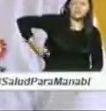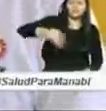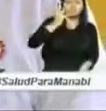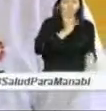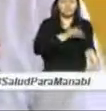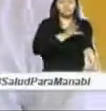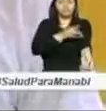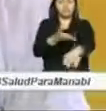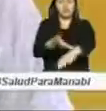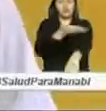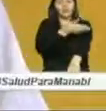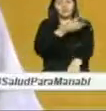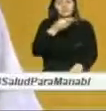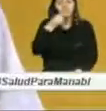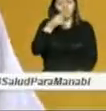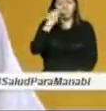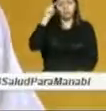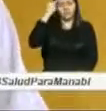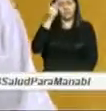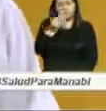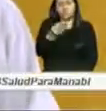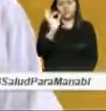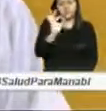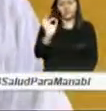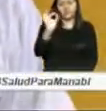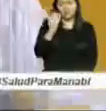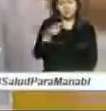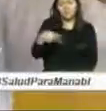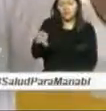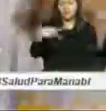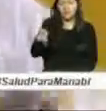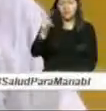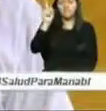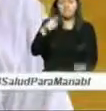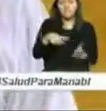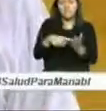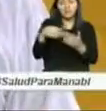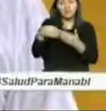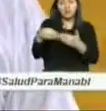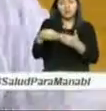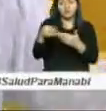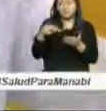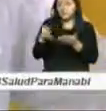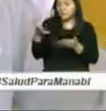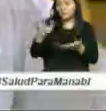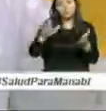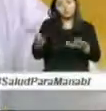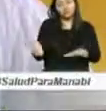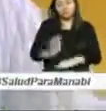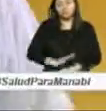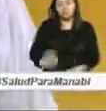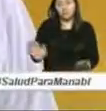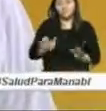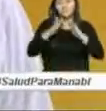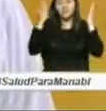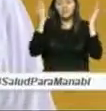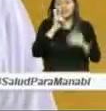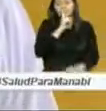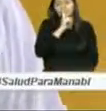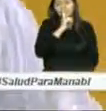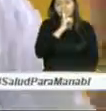había oferta pública de hemodiálisis, el que no tenía $1,000 se moría. Pero no salía en el periódico. Ahora que gastamos cerca de 100 millones